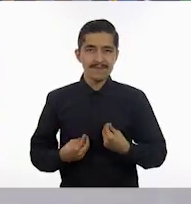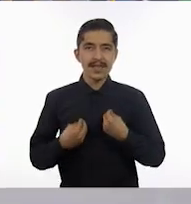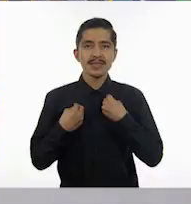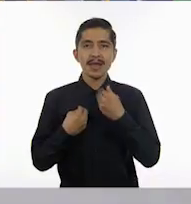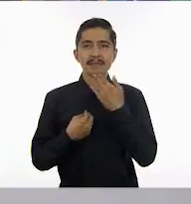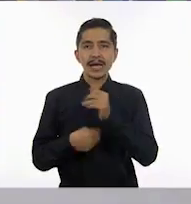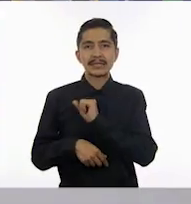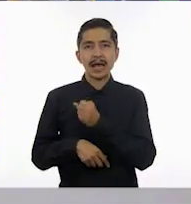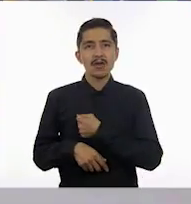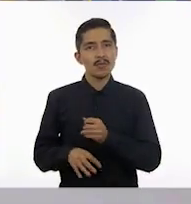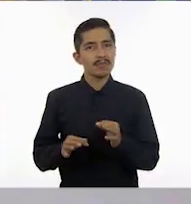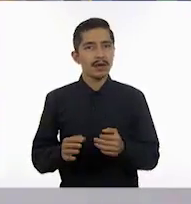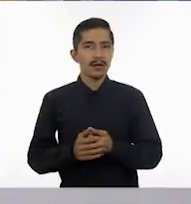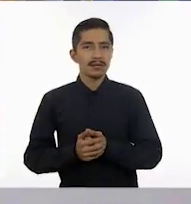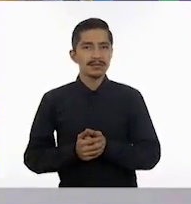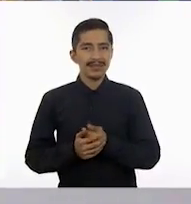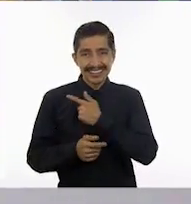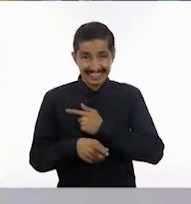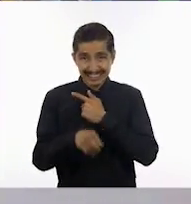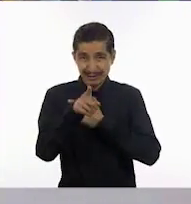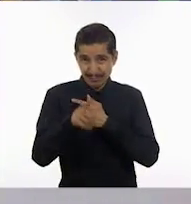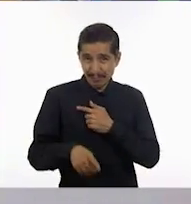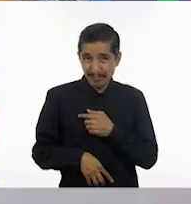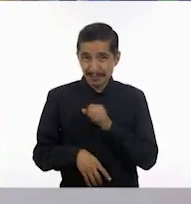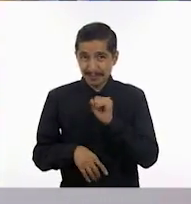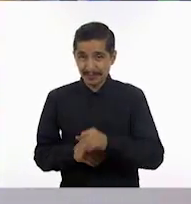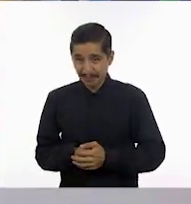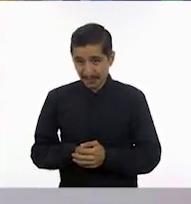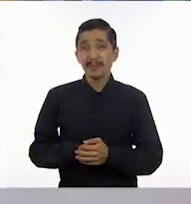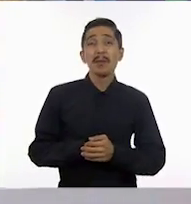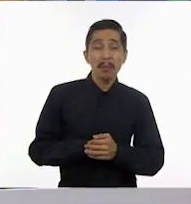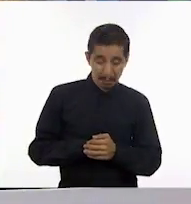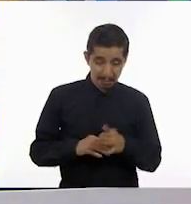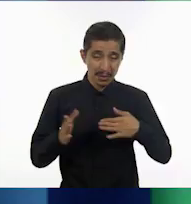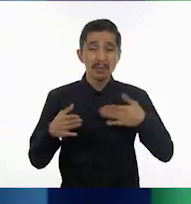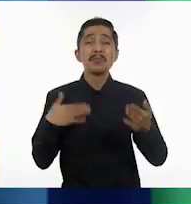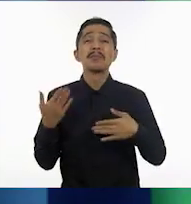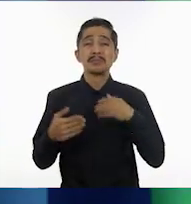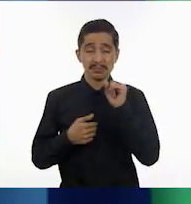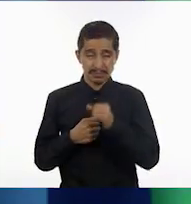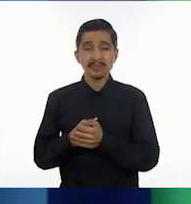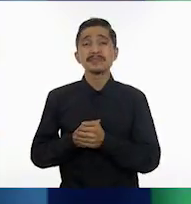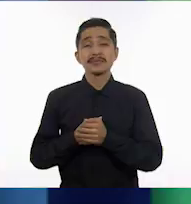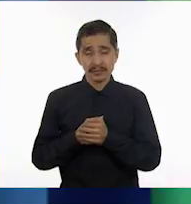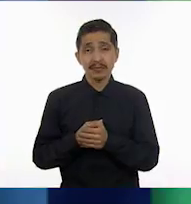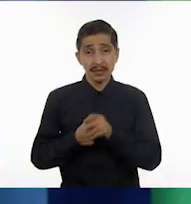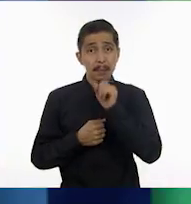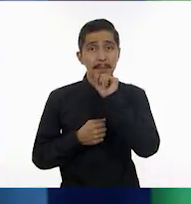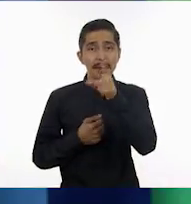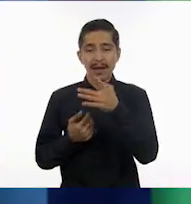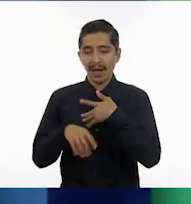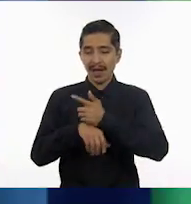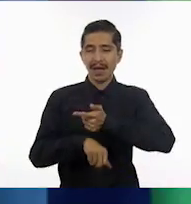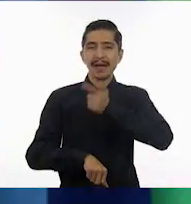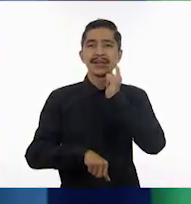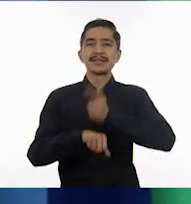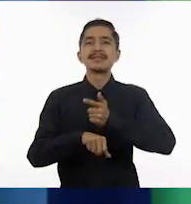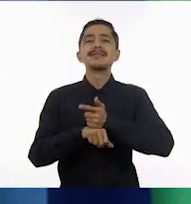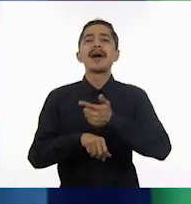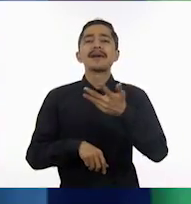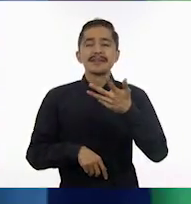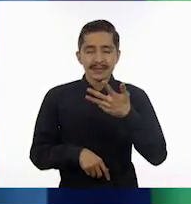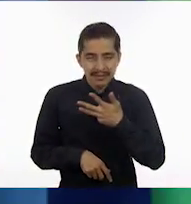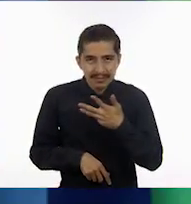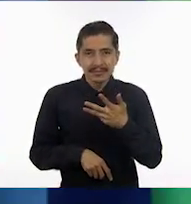gustó este ejercicio? Mucho. Me encantó. Sí, estuvo muy divertido. Sí. Y también pudimos darnos cuenta de que efectivamente